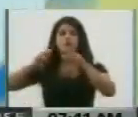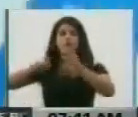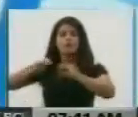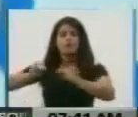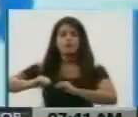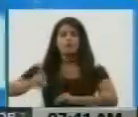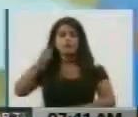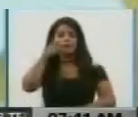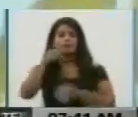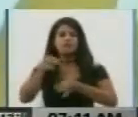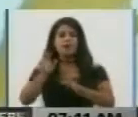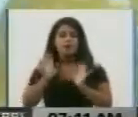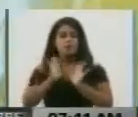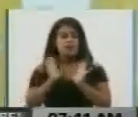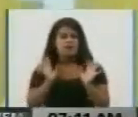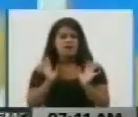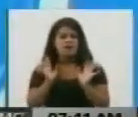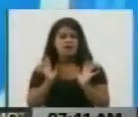fiscales. Una